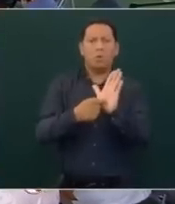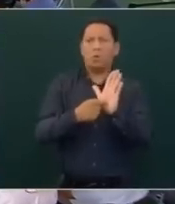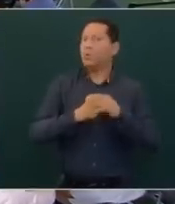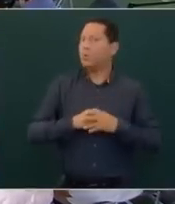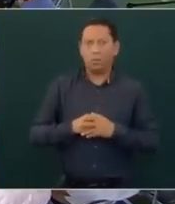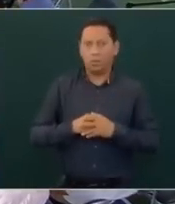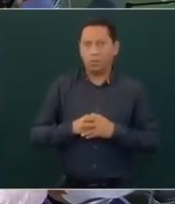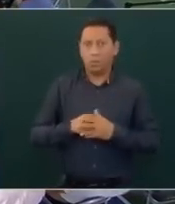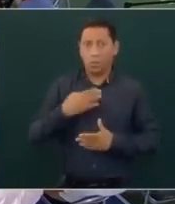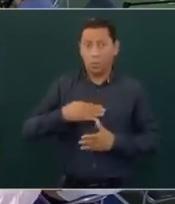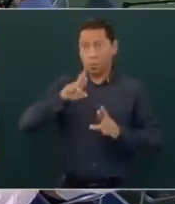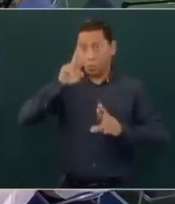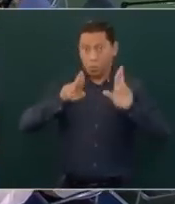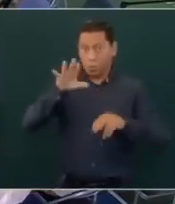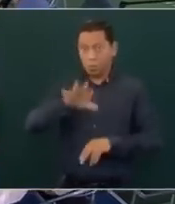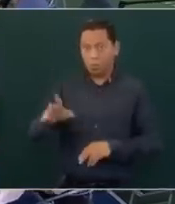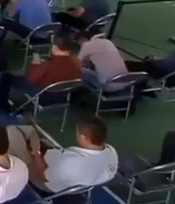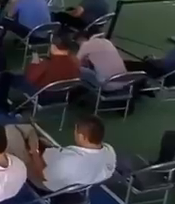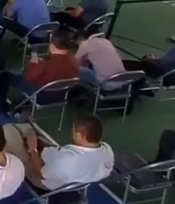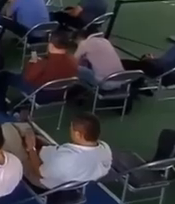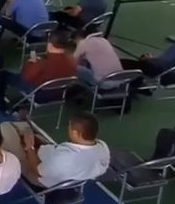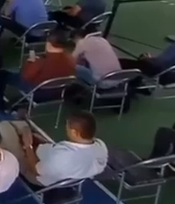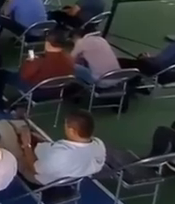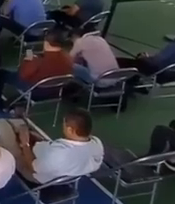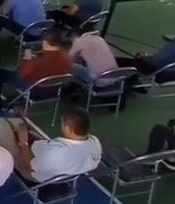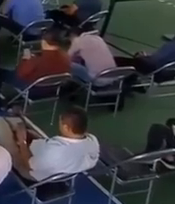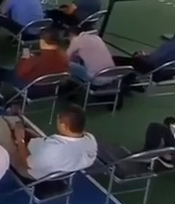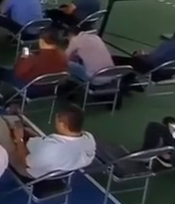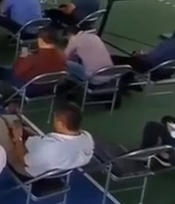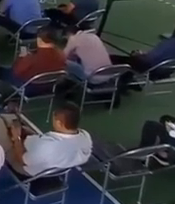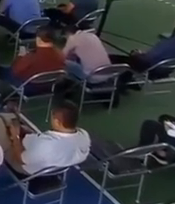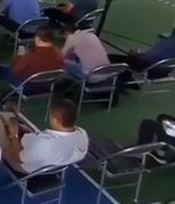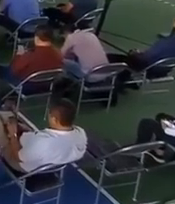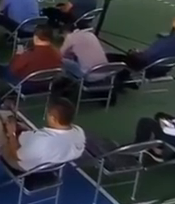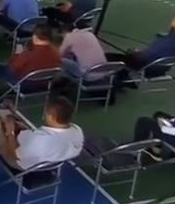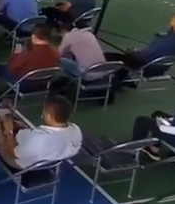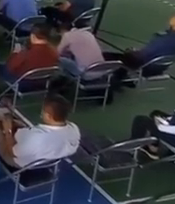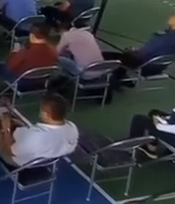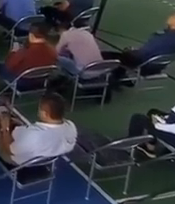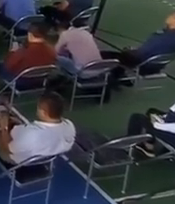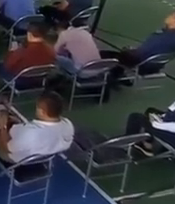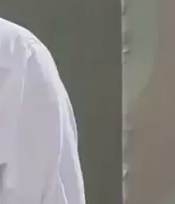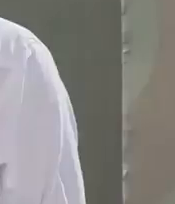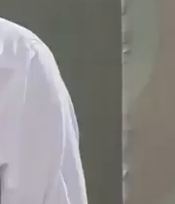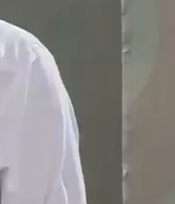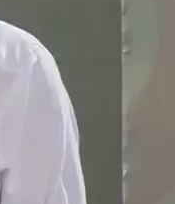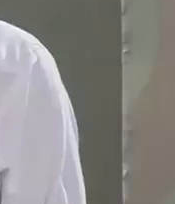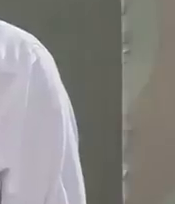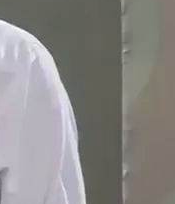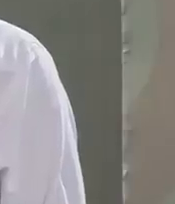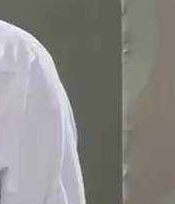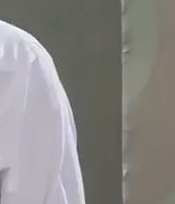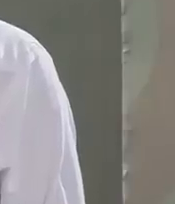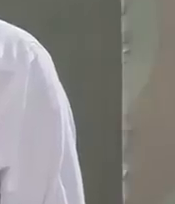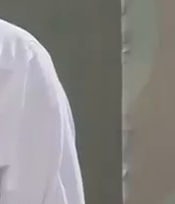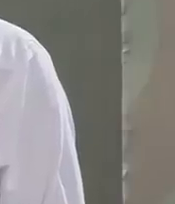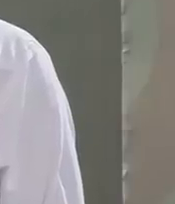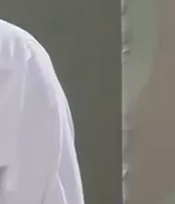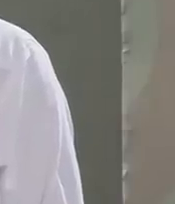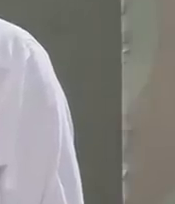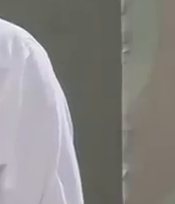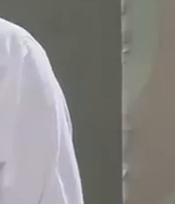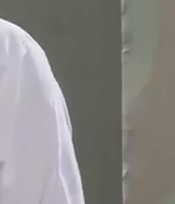pueblo manda, el pueblo decide. En el artículo 39 de